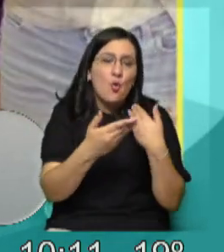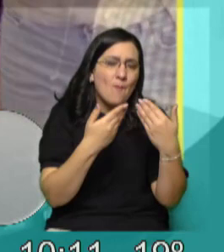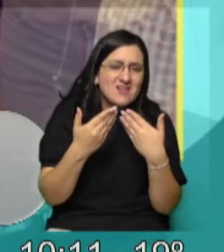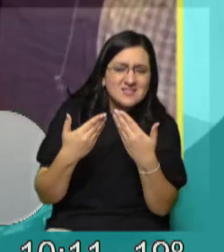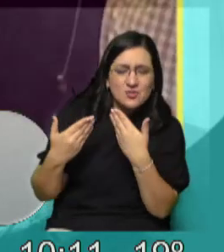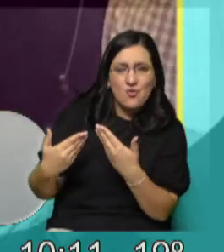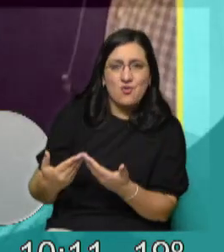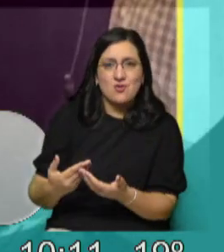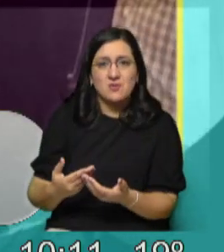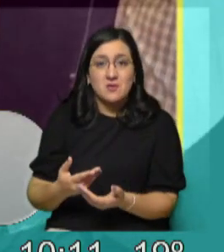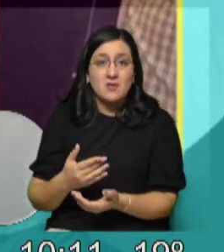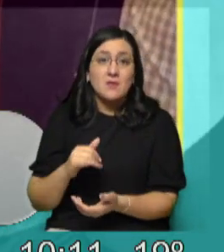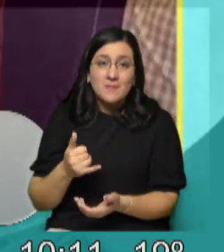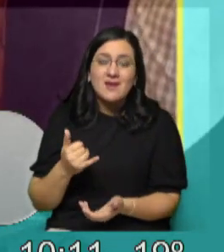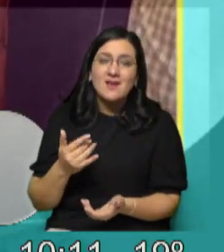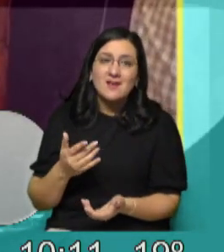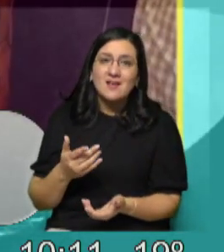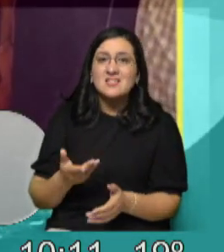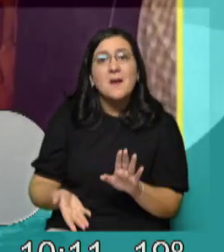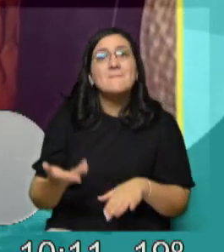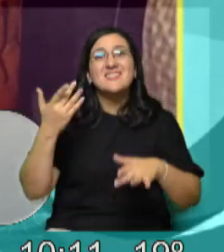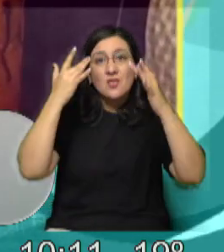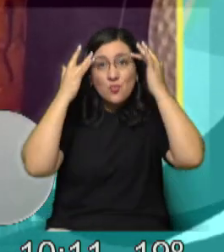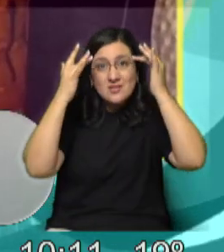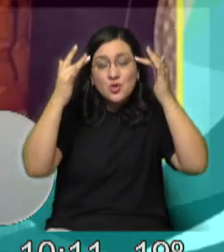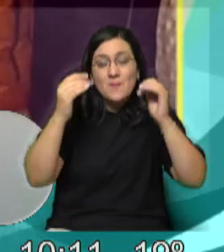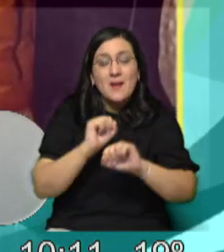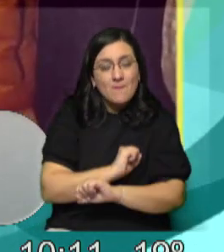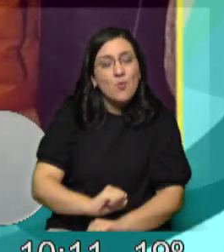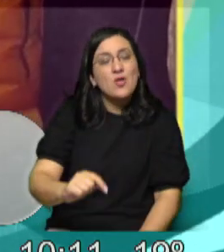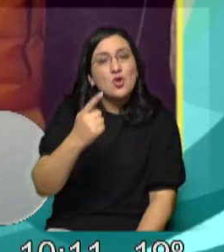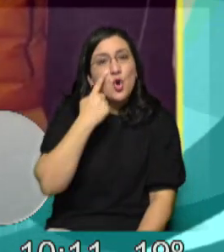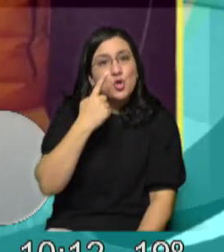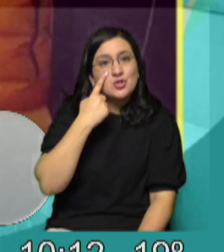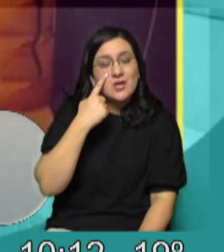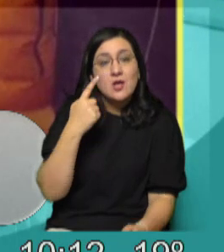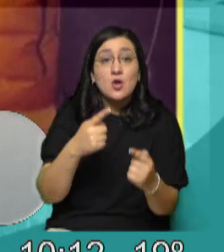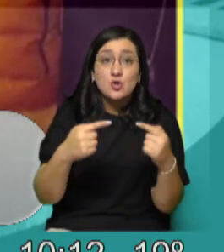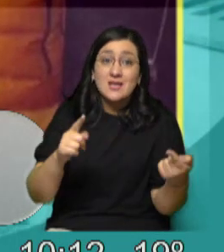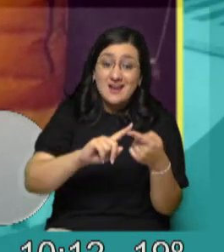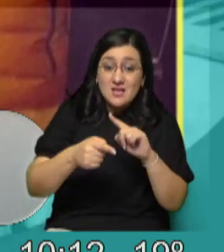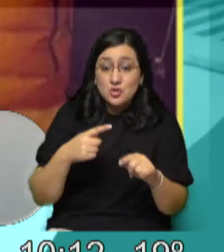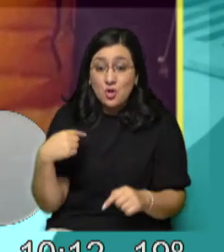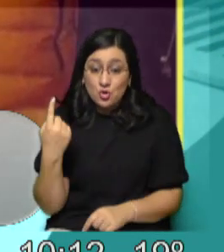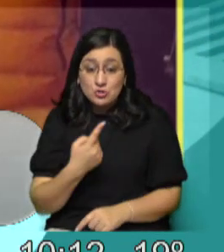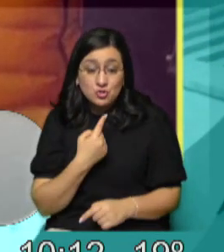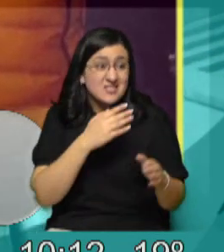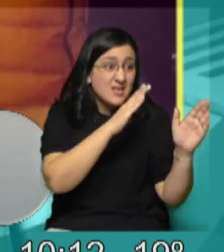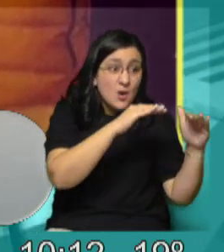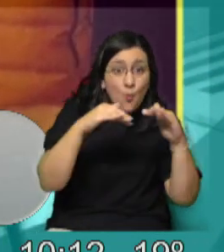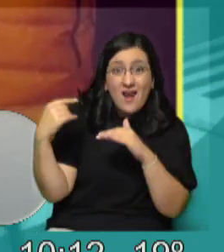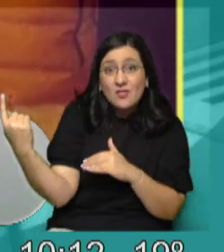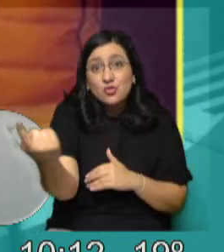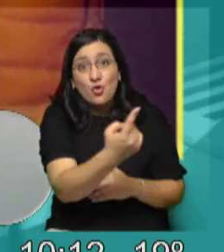del pensamiento, como para generar un poquito más de educación, ¿viste? Poder conocer cosas que tienen que ver con nosotros, que nos pasan a todos, que nos pasan a